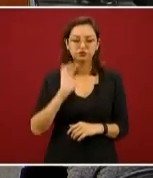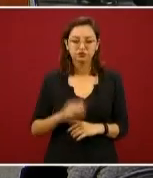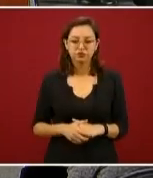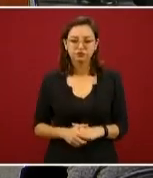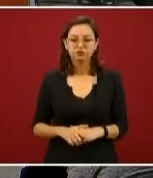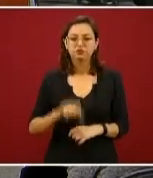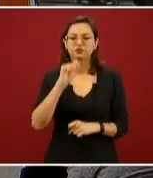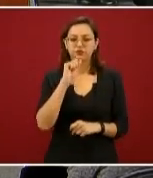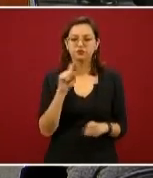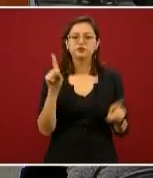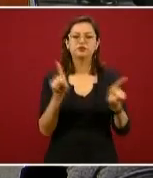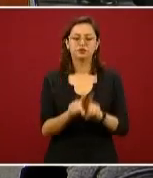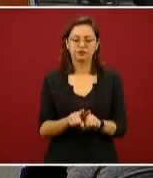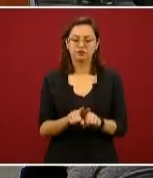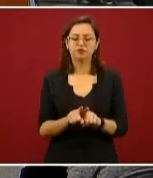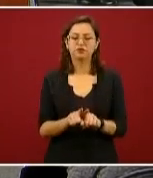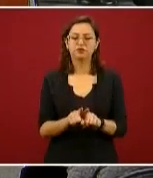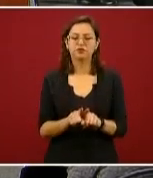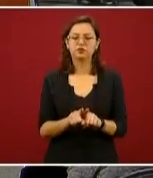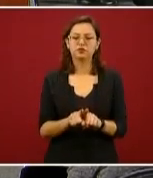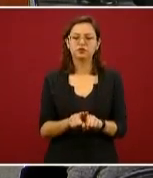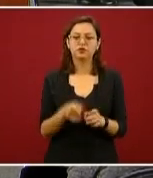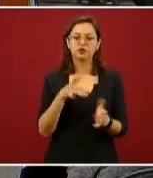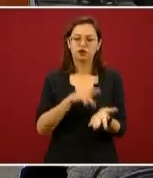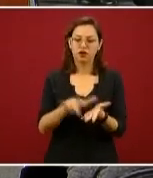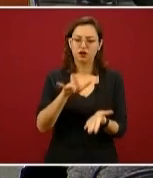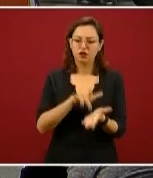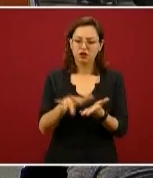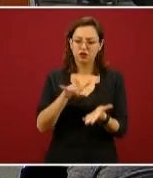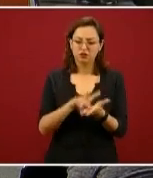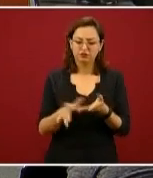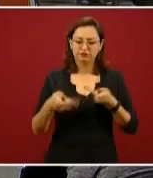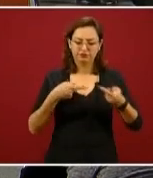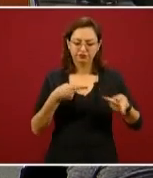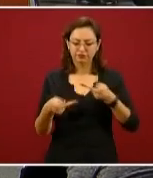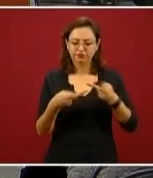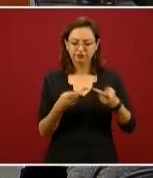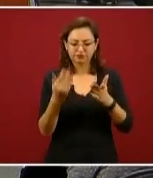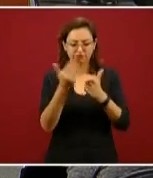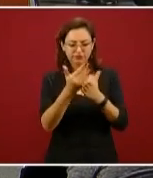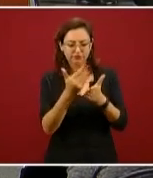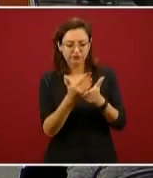también o consideramos dentro del esquema de apoyo para el plan